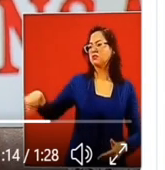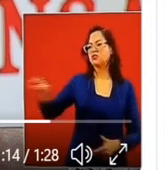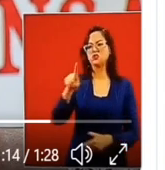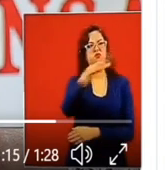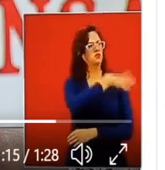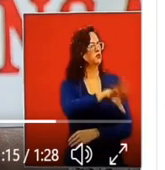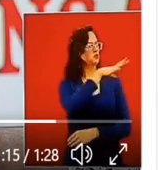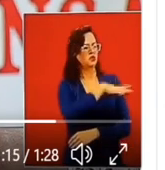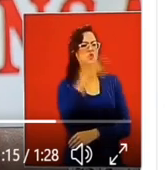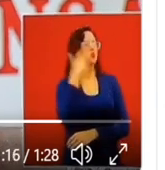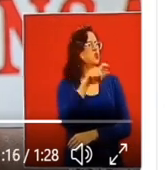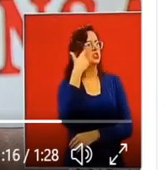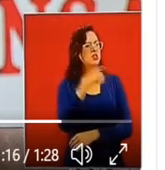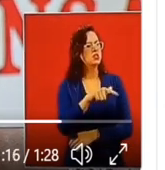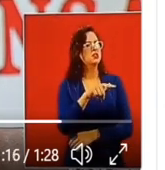campante.